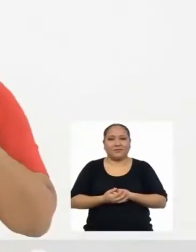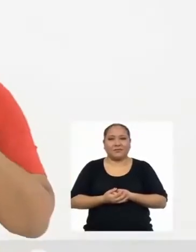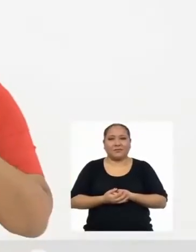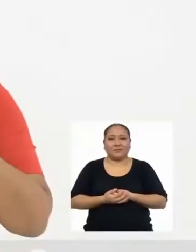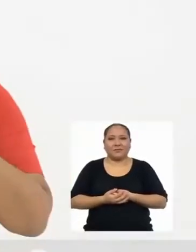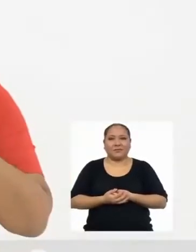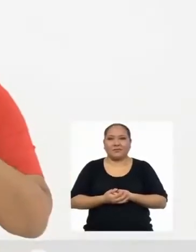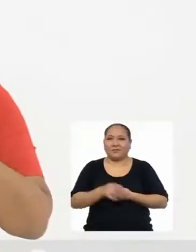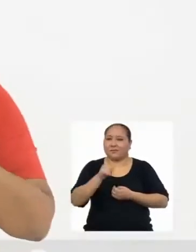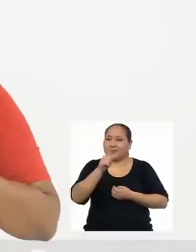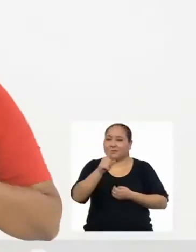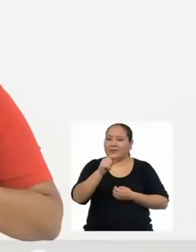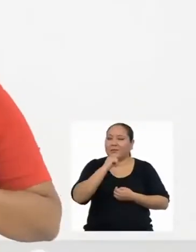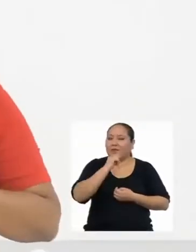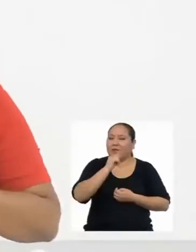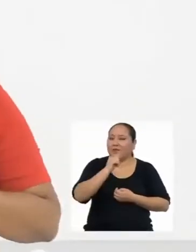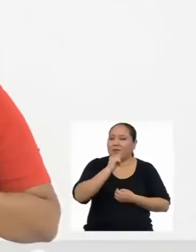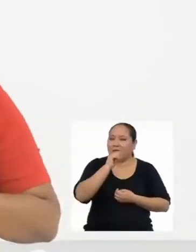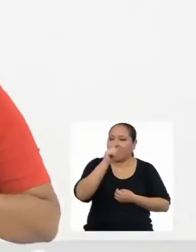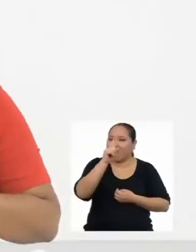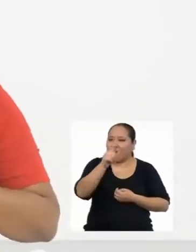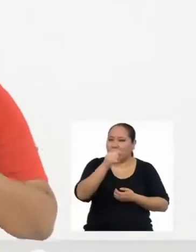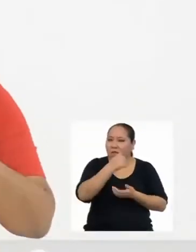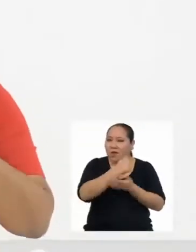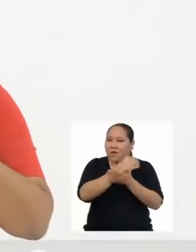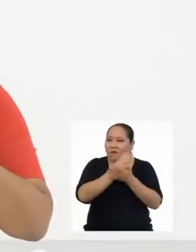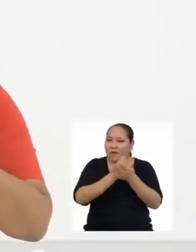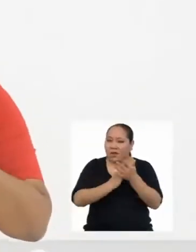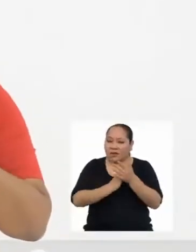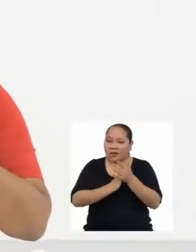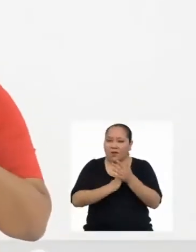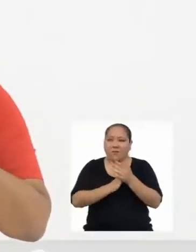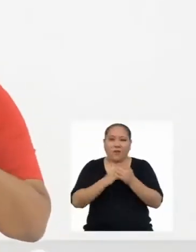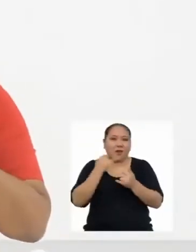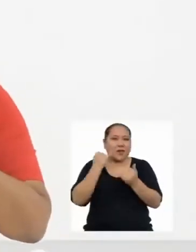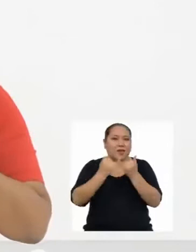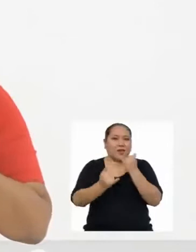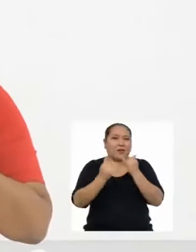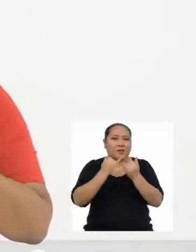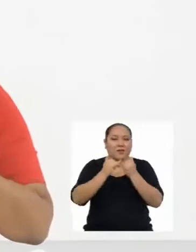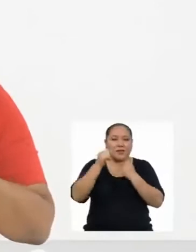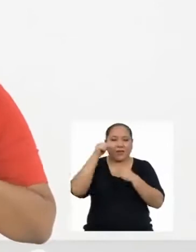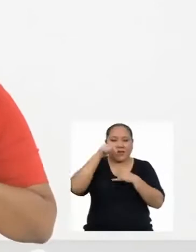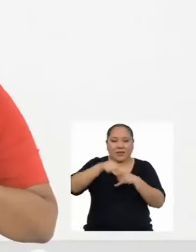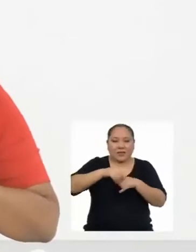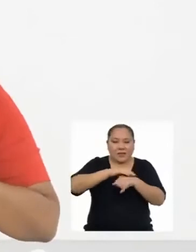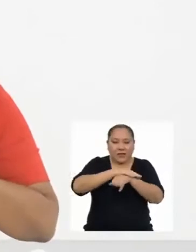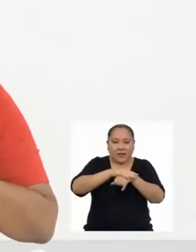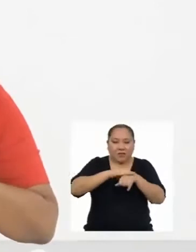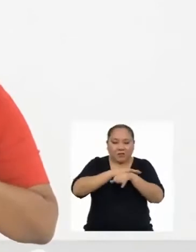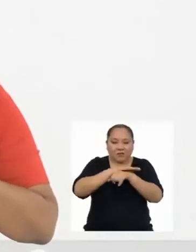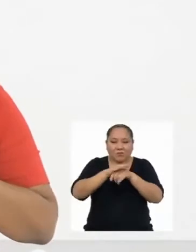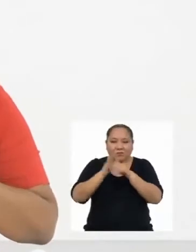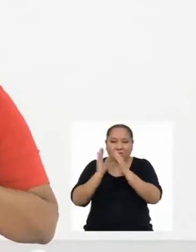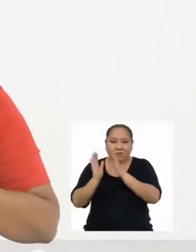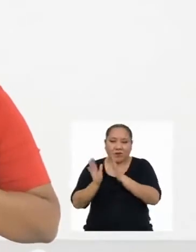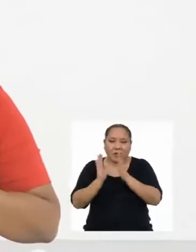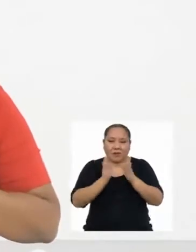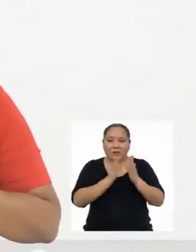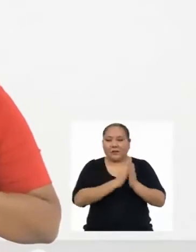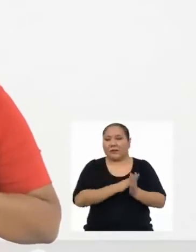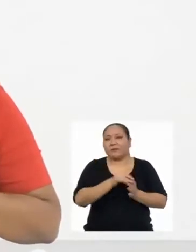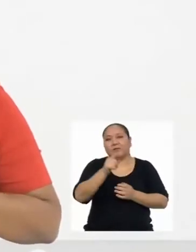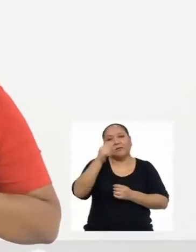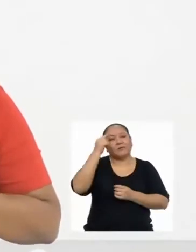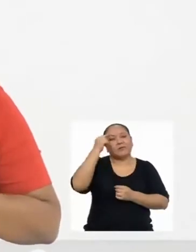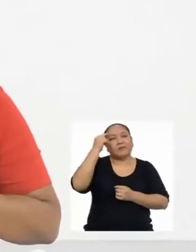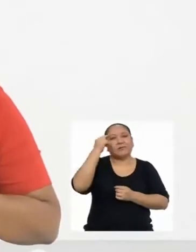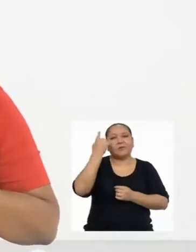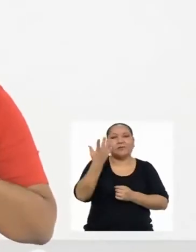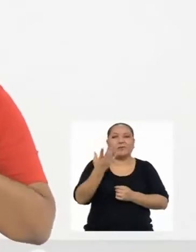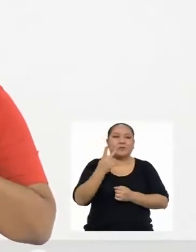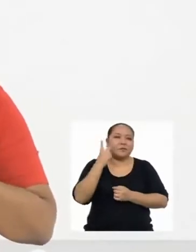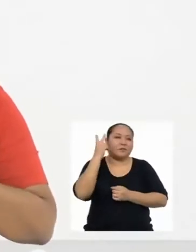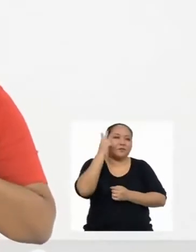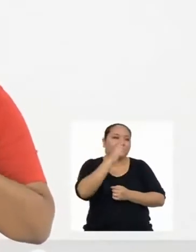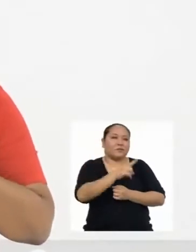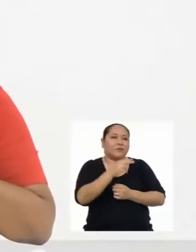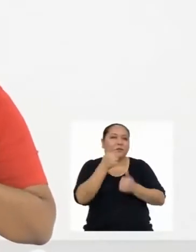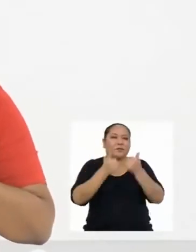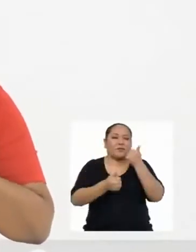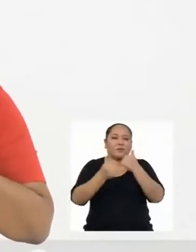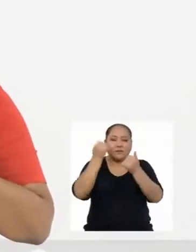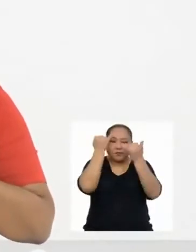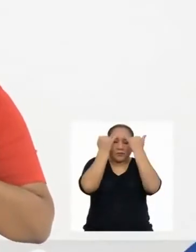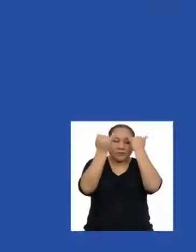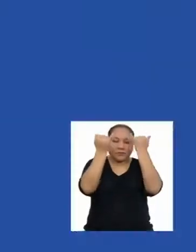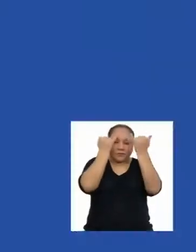Aún nos falta un paso para culminar con nuestra planificación. ¿Qué te parece si vemos qué ideas